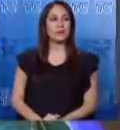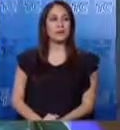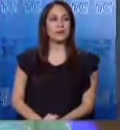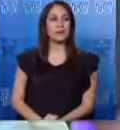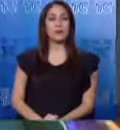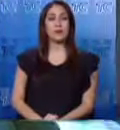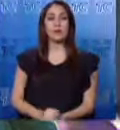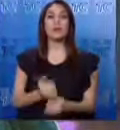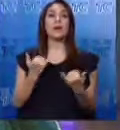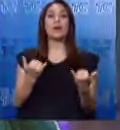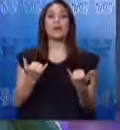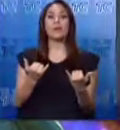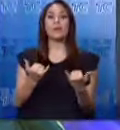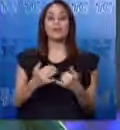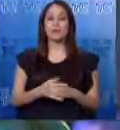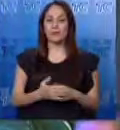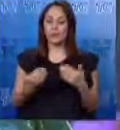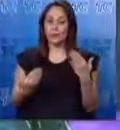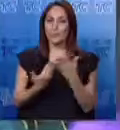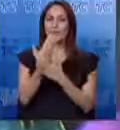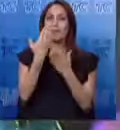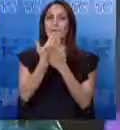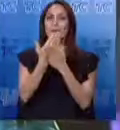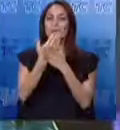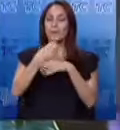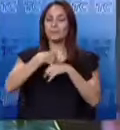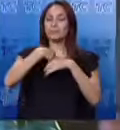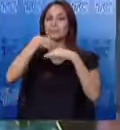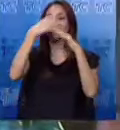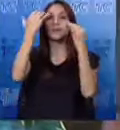Vivimos hoy un nuevo amanecer.